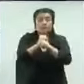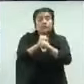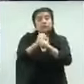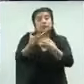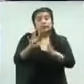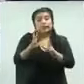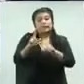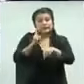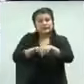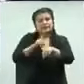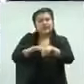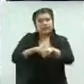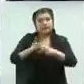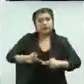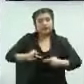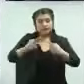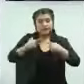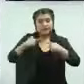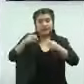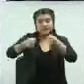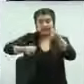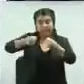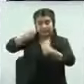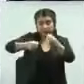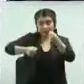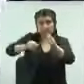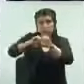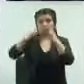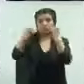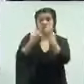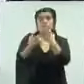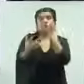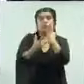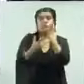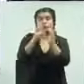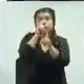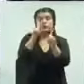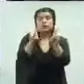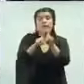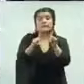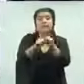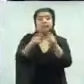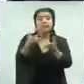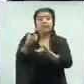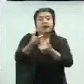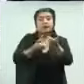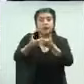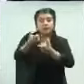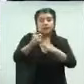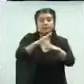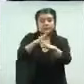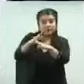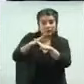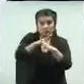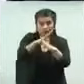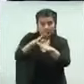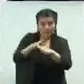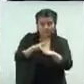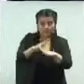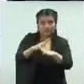prevista de las máquinas, justamente con esa intención, incluyendo además la adquisición de la seguridad y vigilancia